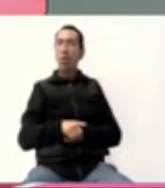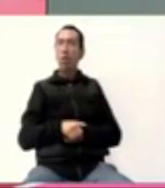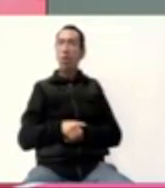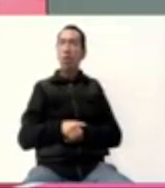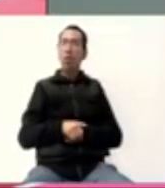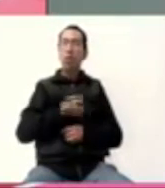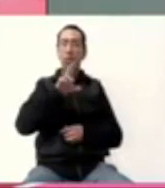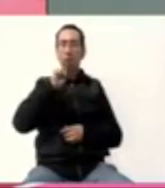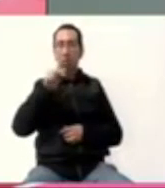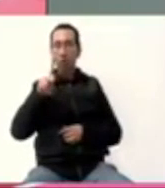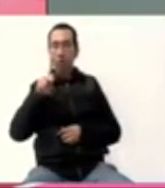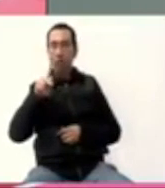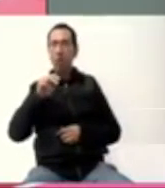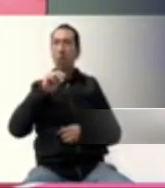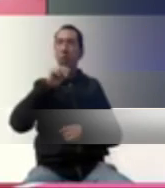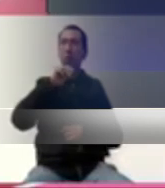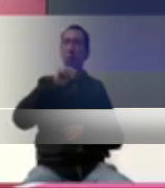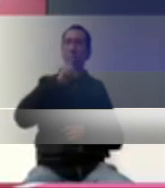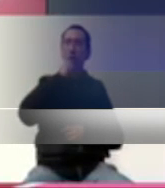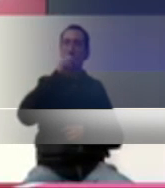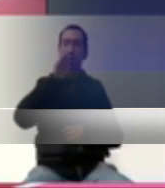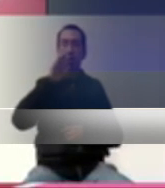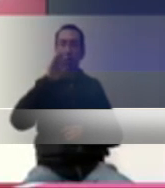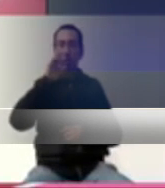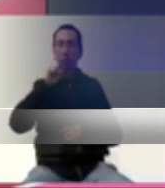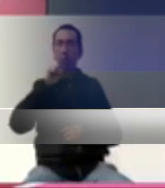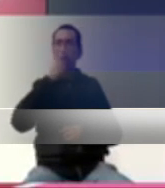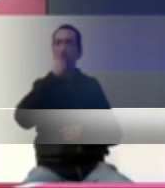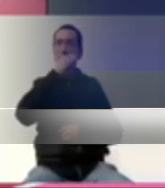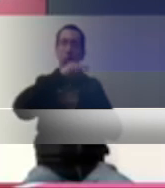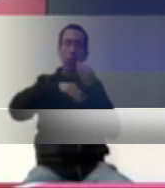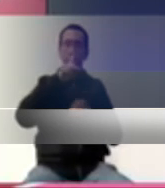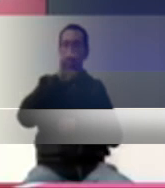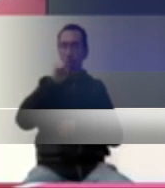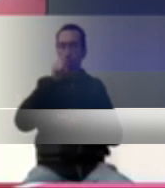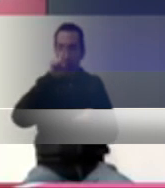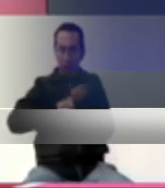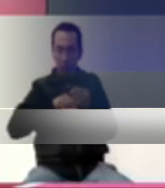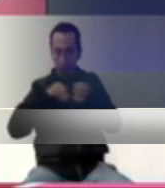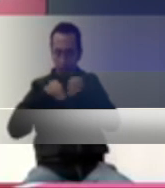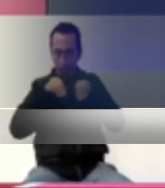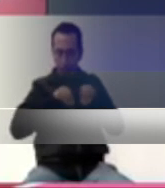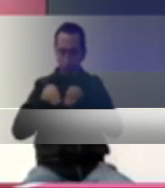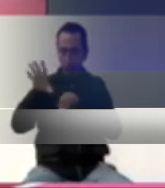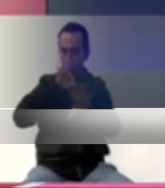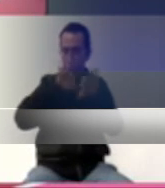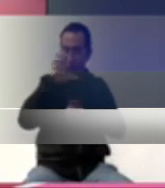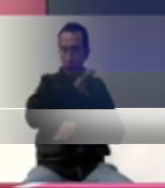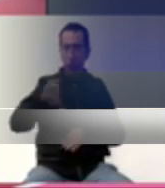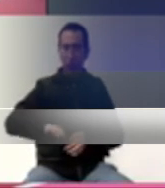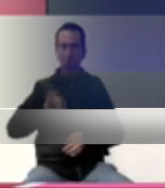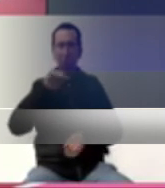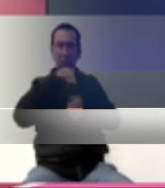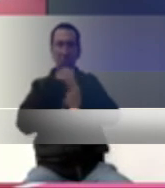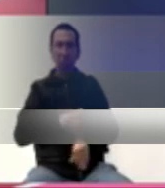sociales progresistas cumplieron con la obligación consistente en comunicar a este instituto sus respectivos procesos internos de selección de candidaturas.